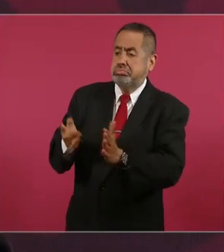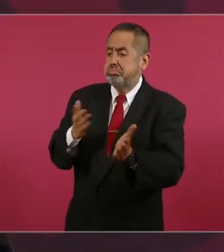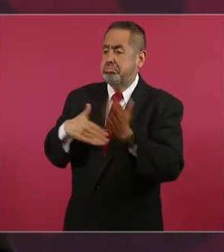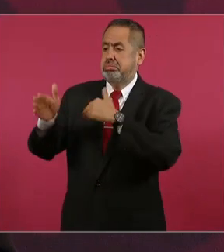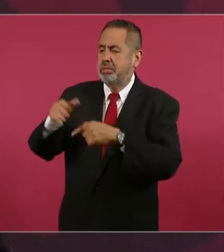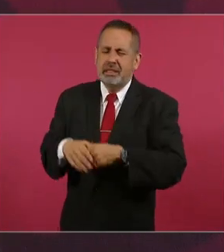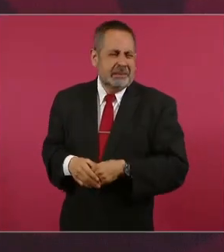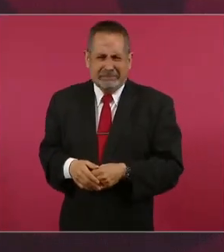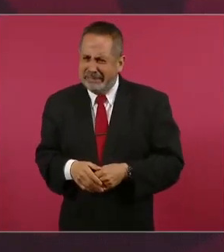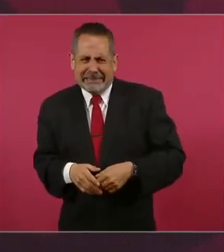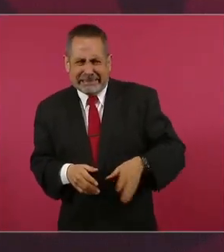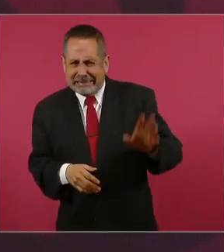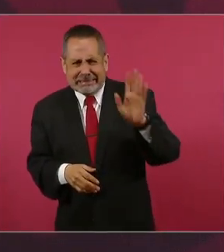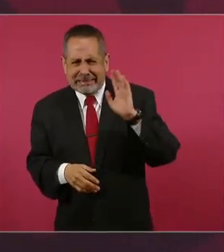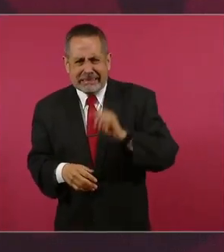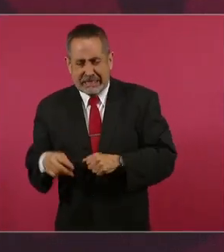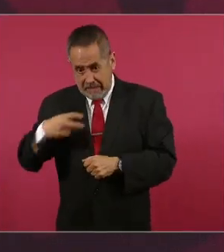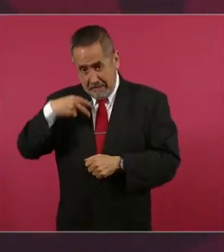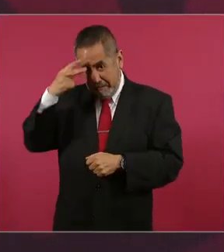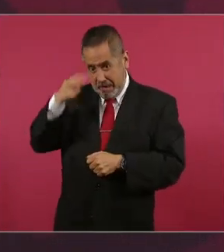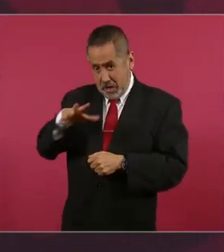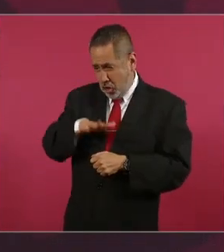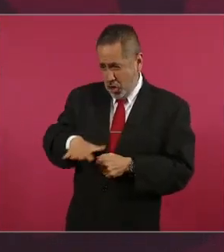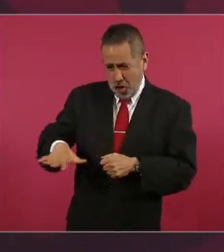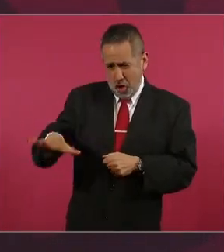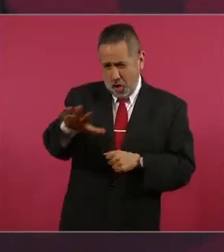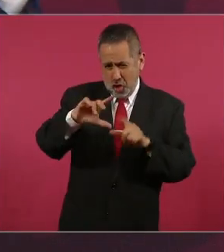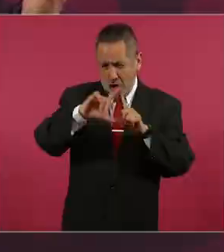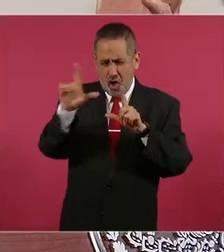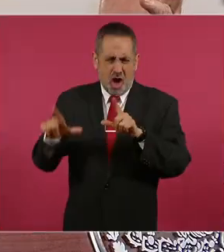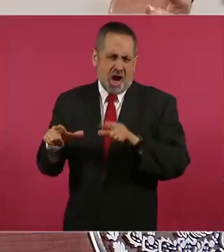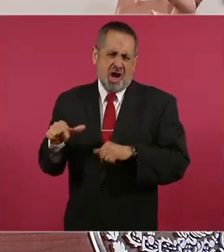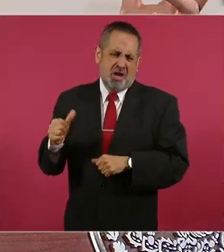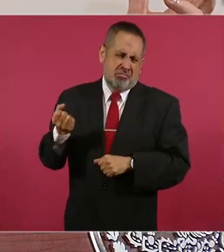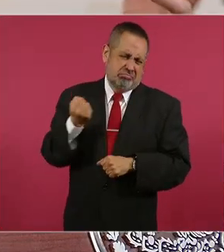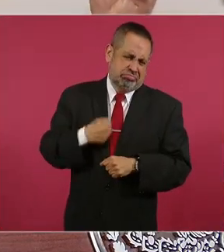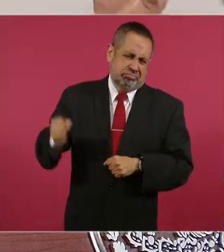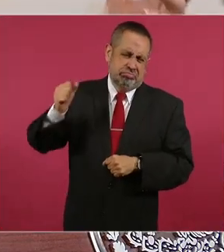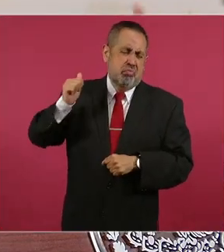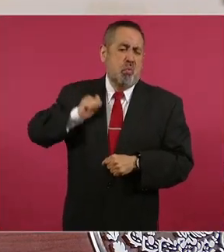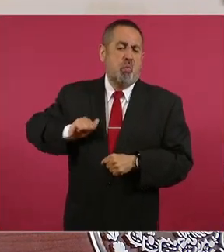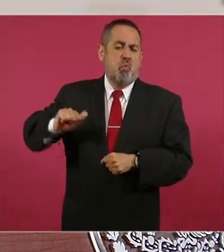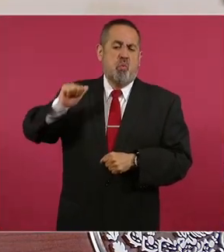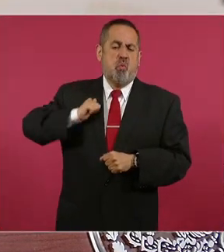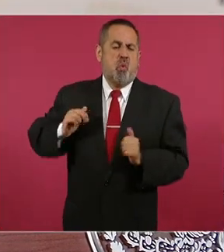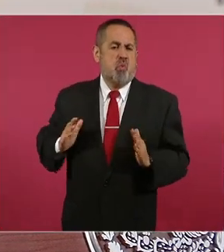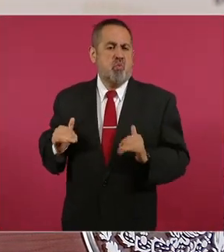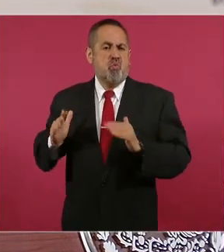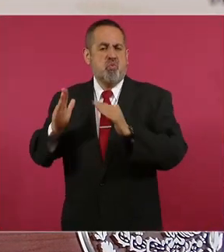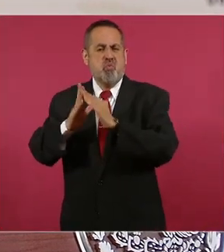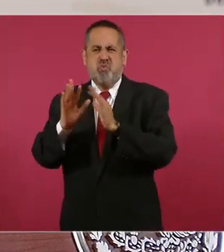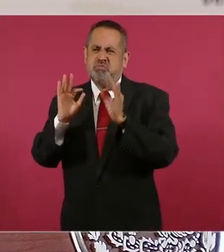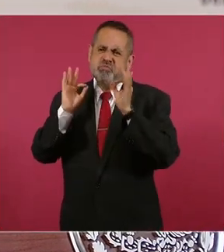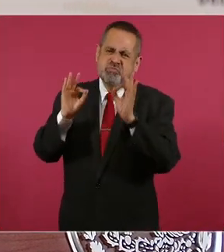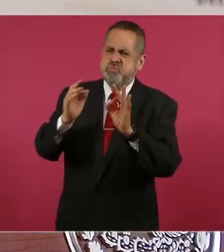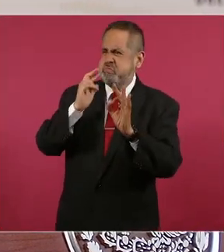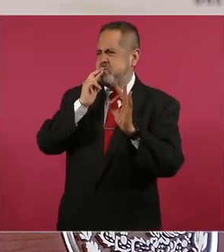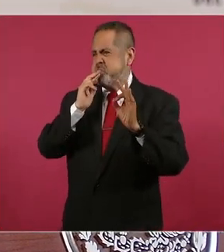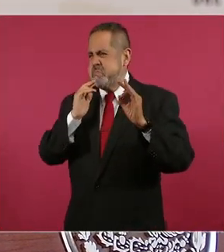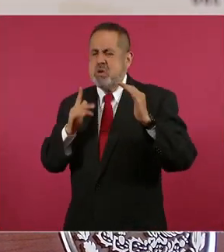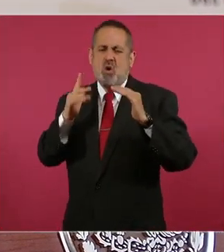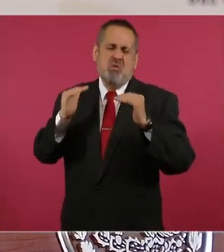Cuando en México, en lo que hoy es México, florecieron grandes civilizaciones